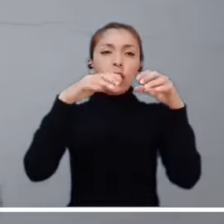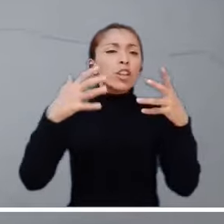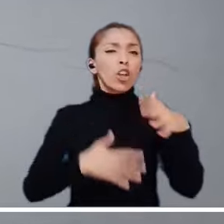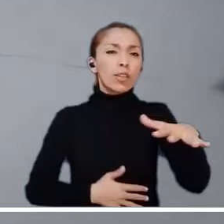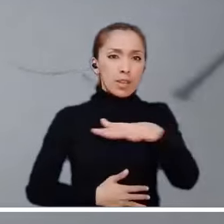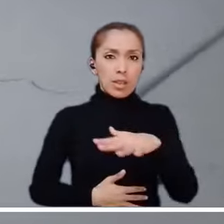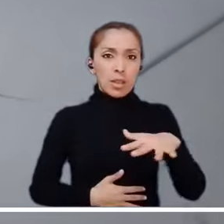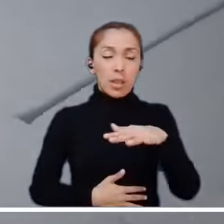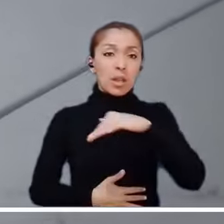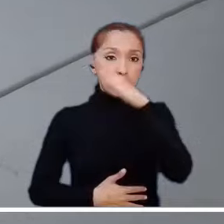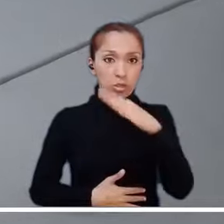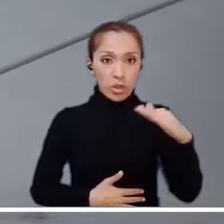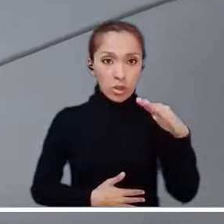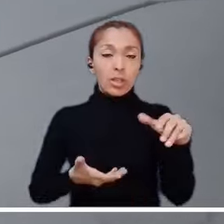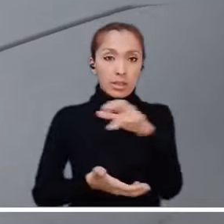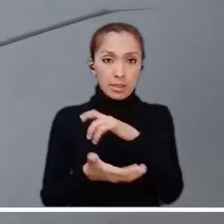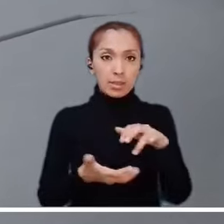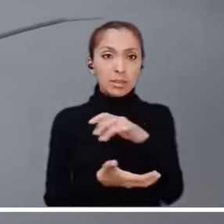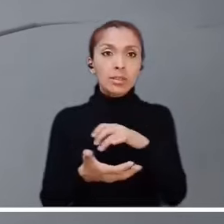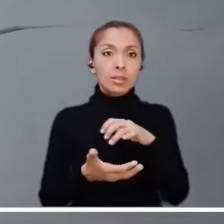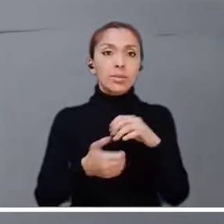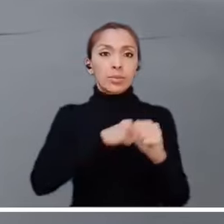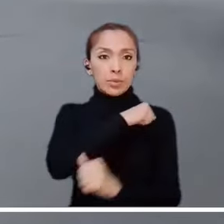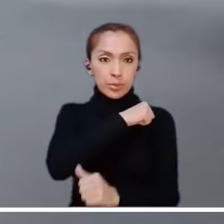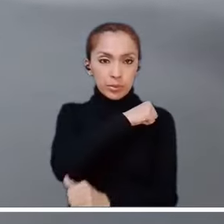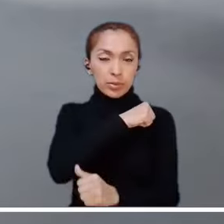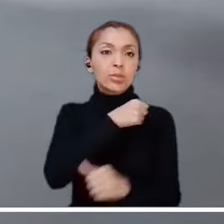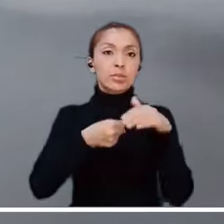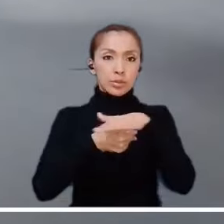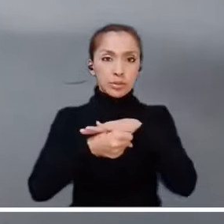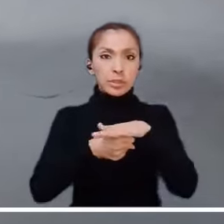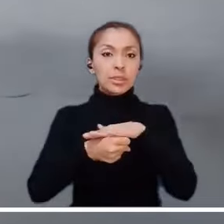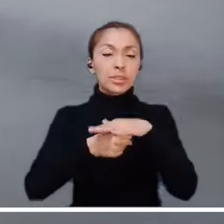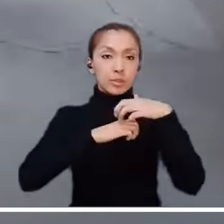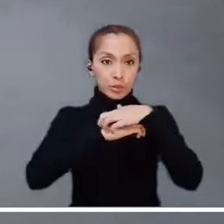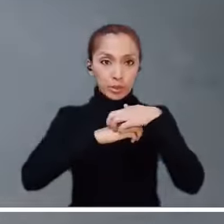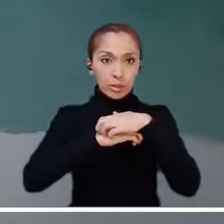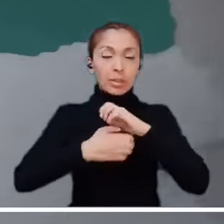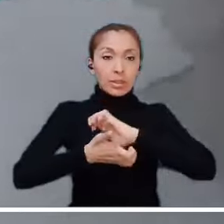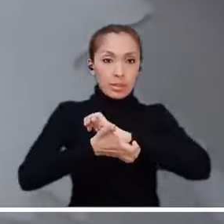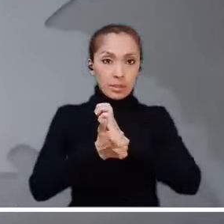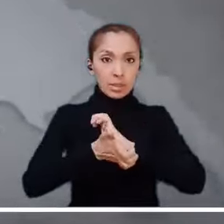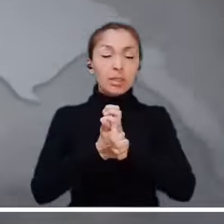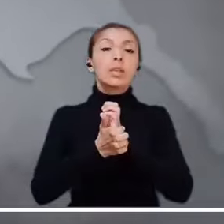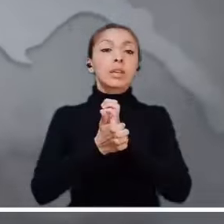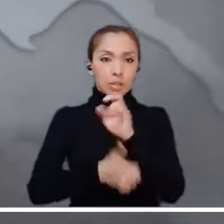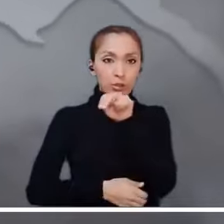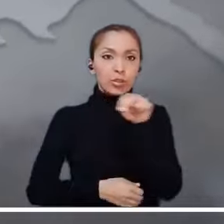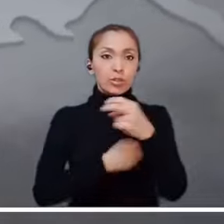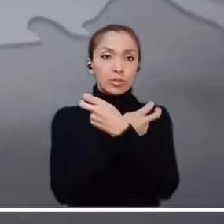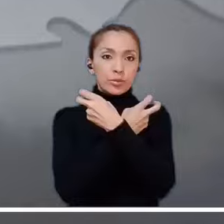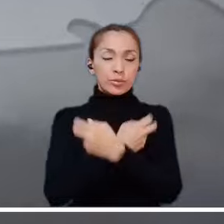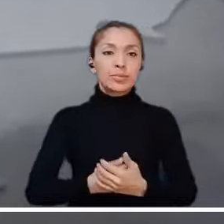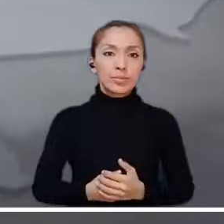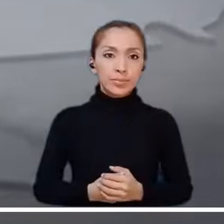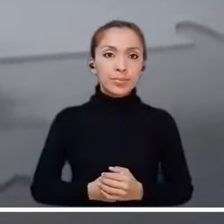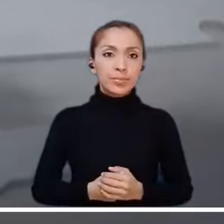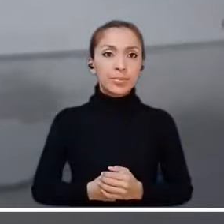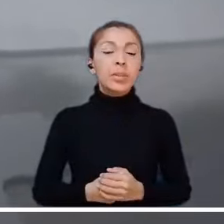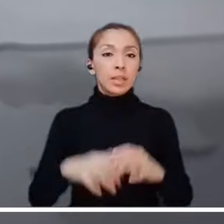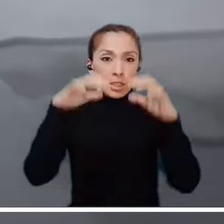se instalen en Antioquia, los Santanderes, Boyacá, Cundinamarca, Tolima, Eje Cafetero y Norte de Huila. Las